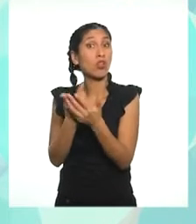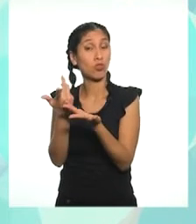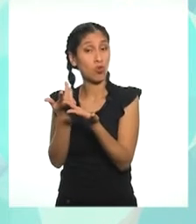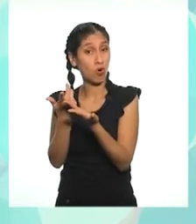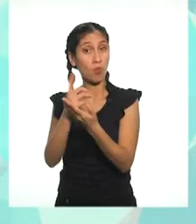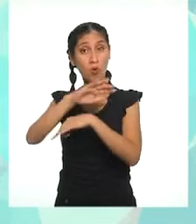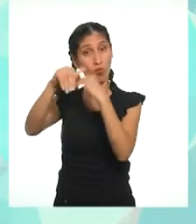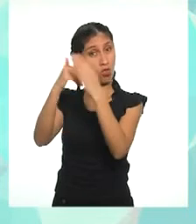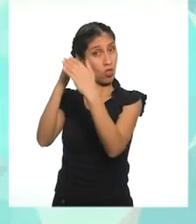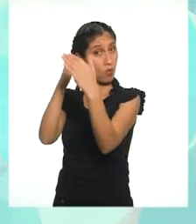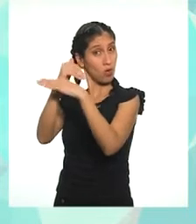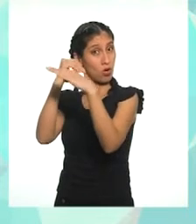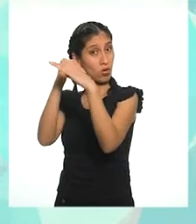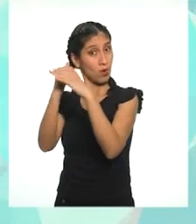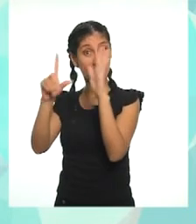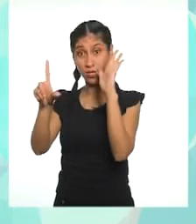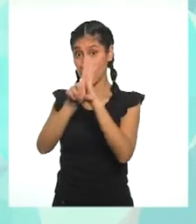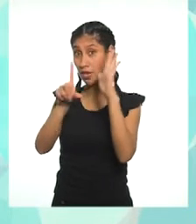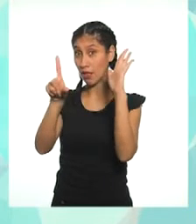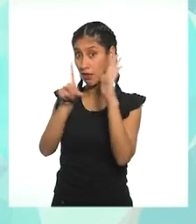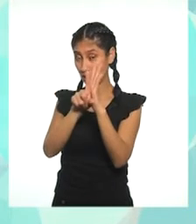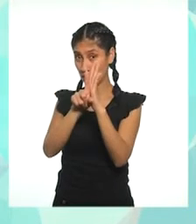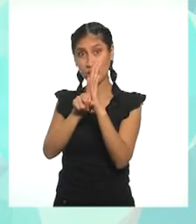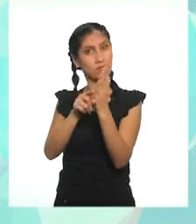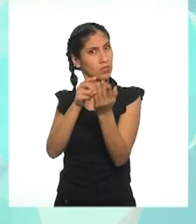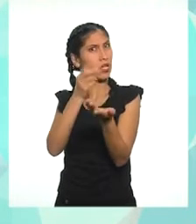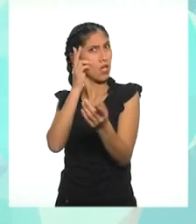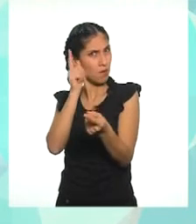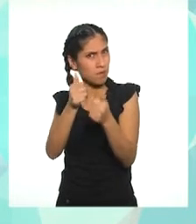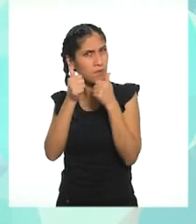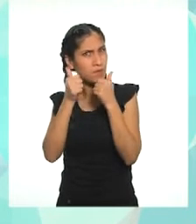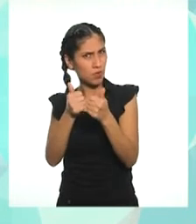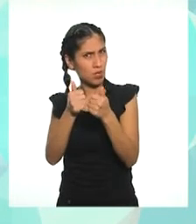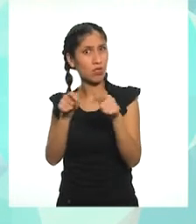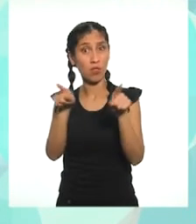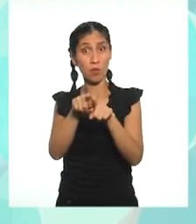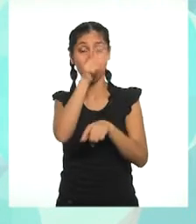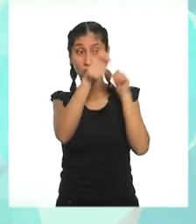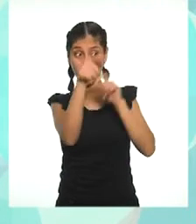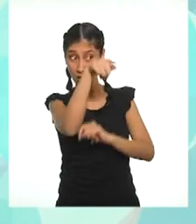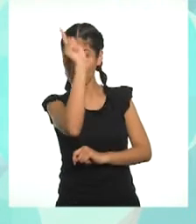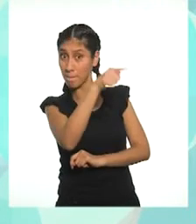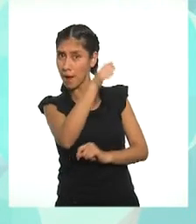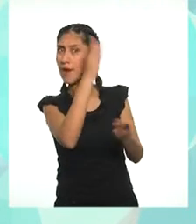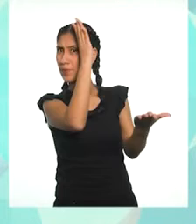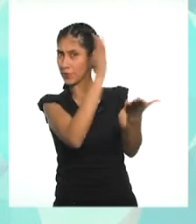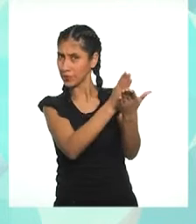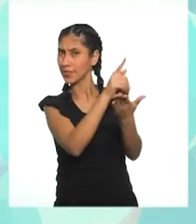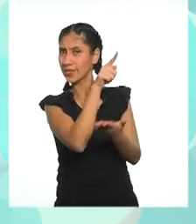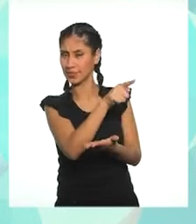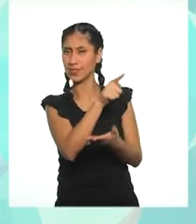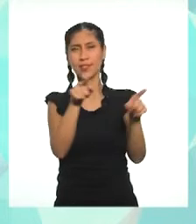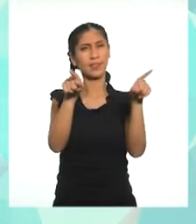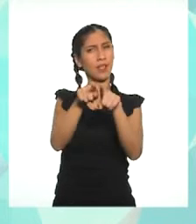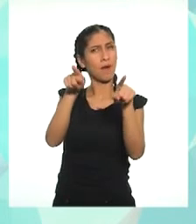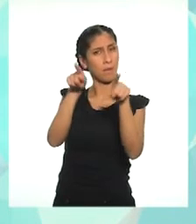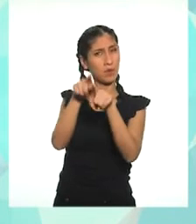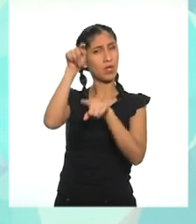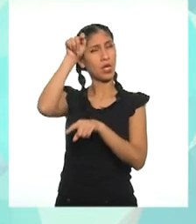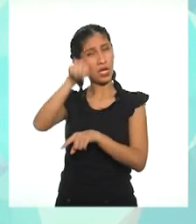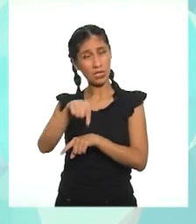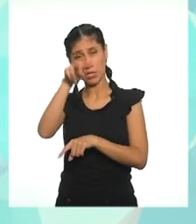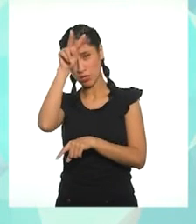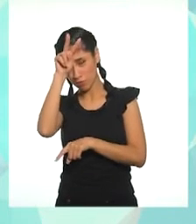las leyes sean justas y se castiguen a los culpables. Pero sobre todo quiero un país libre de analfabetismo, pobreza